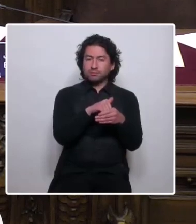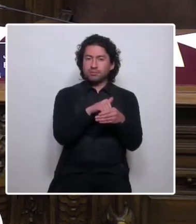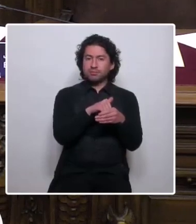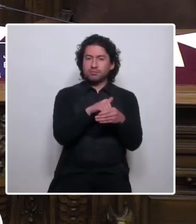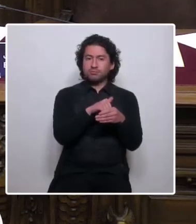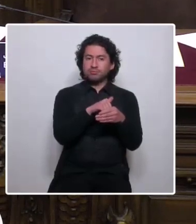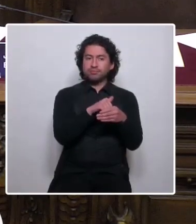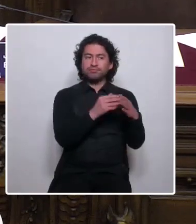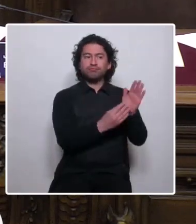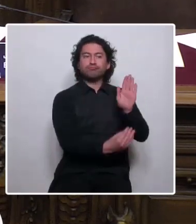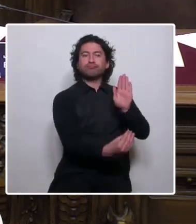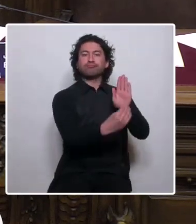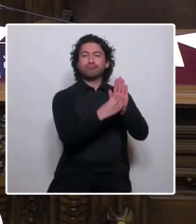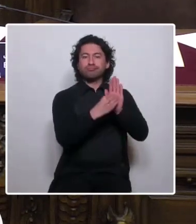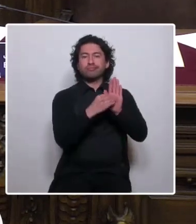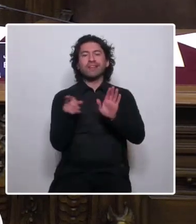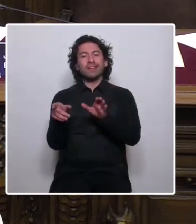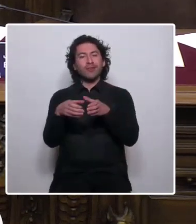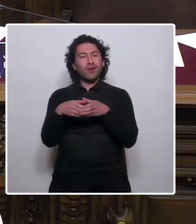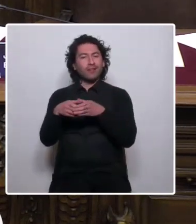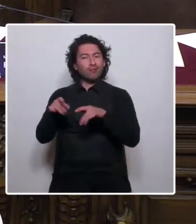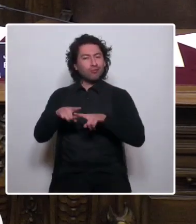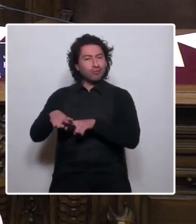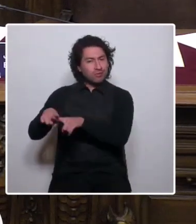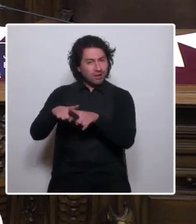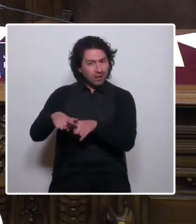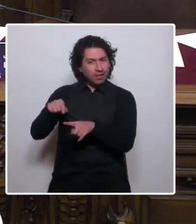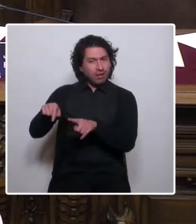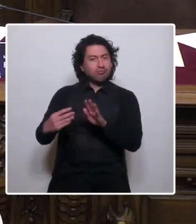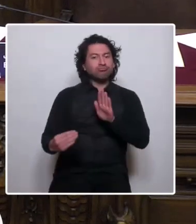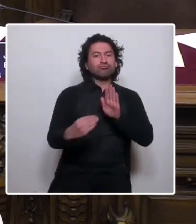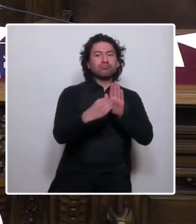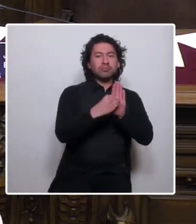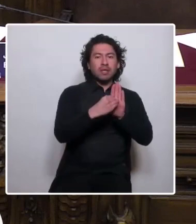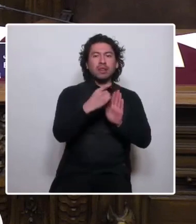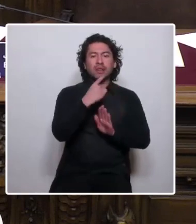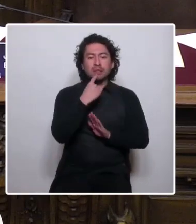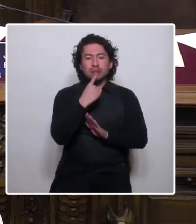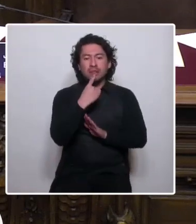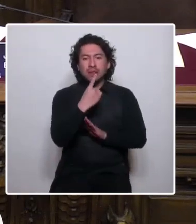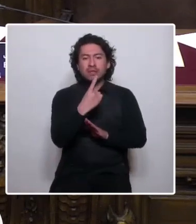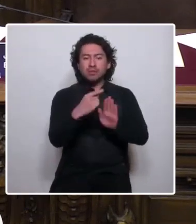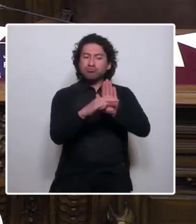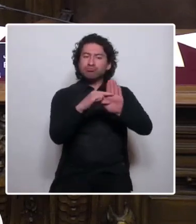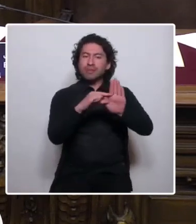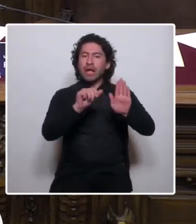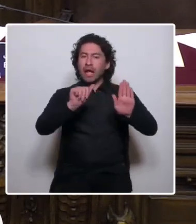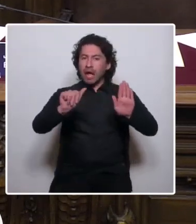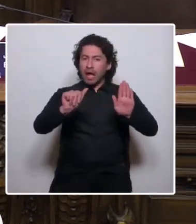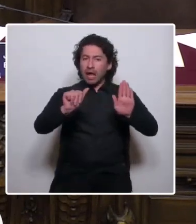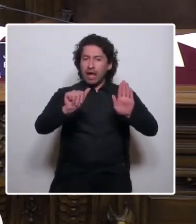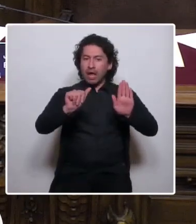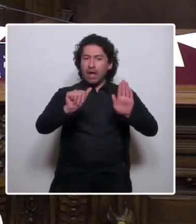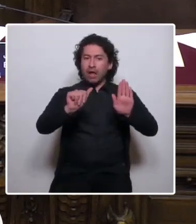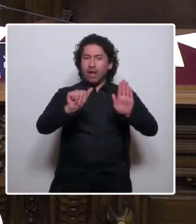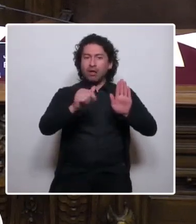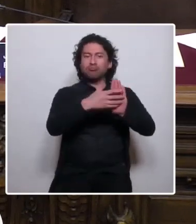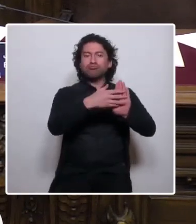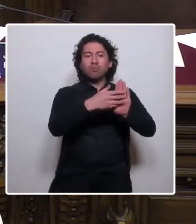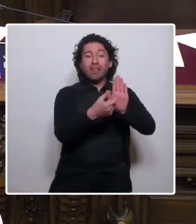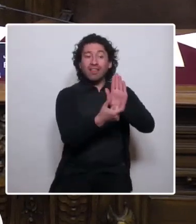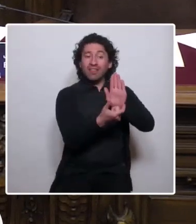la enmienda del colectivo socialista que figura individualizada con la letra A para reemplazar la